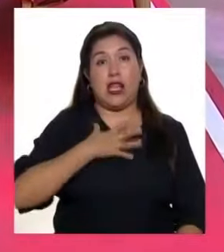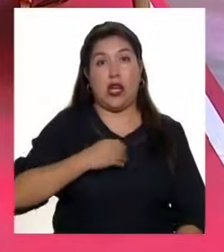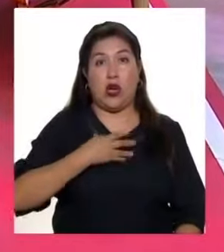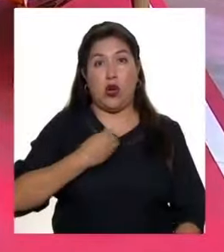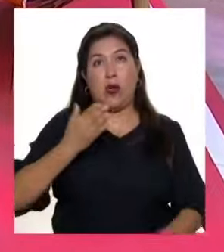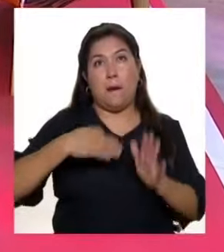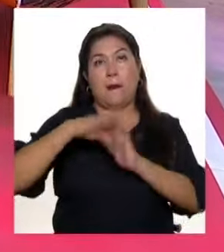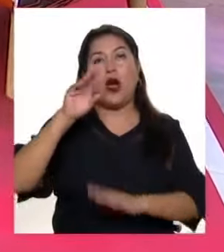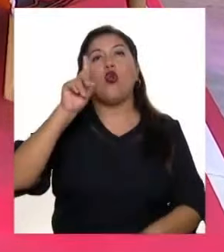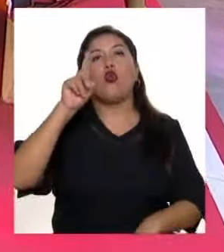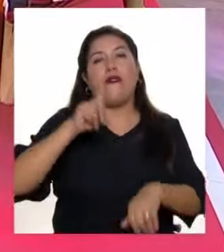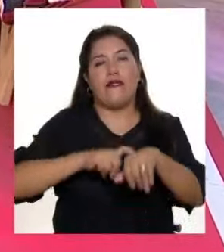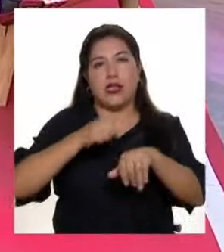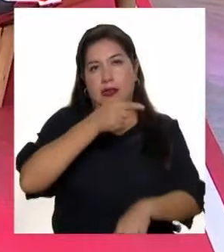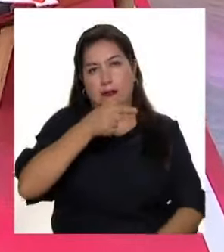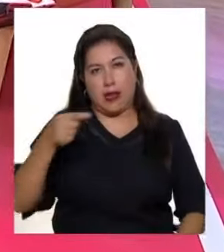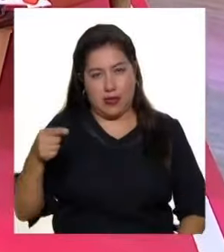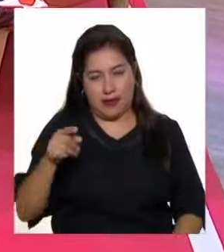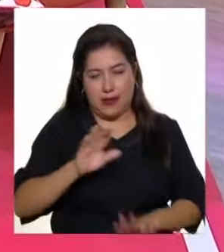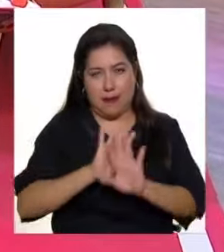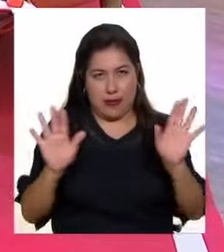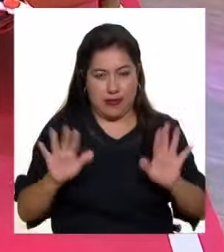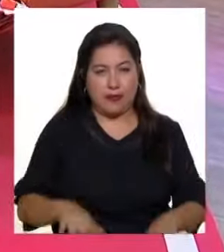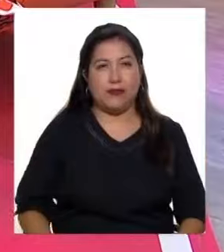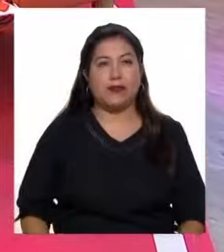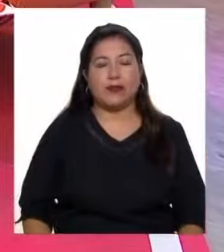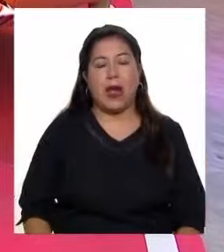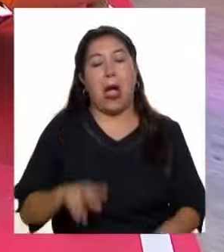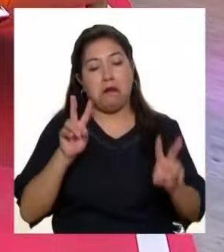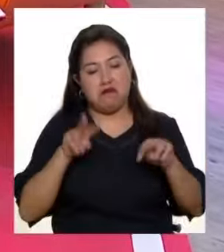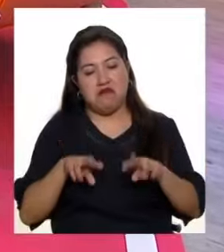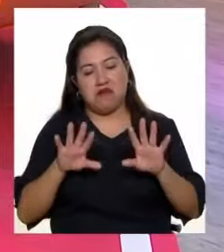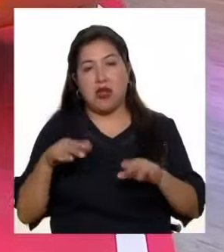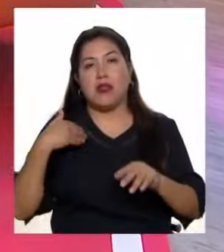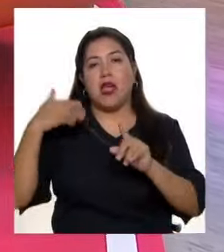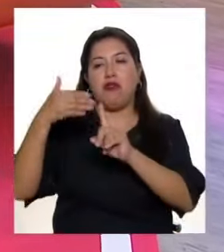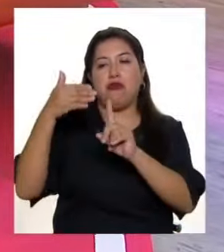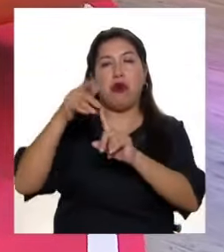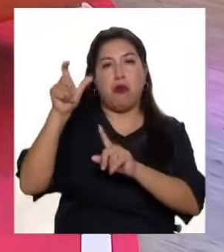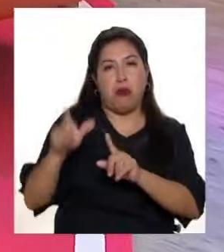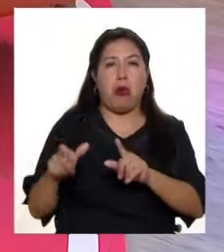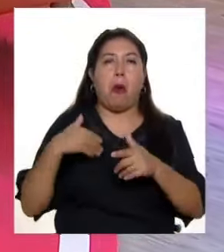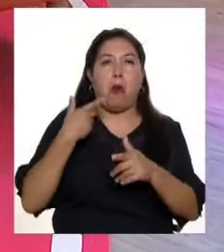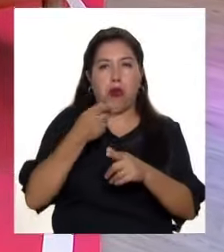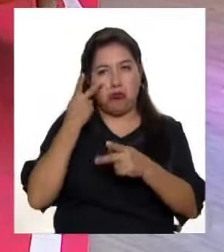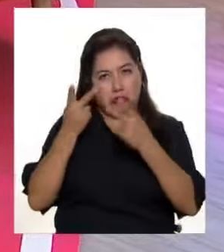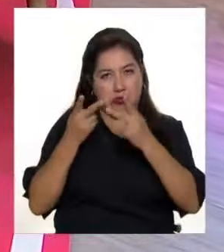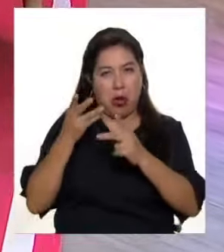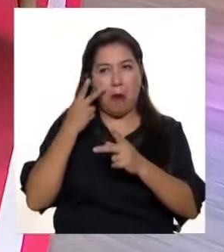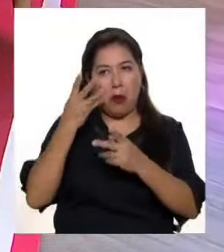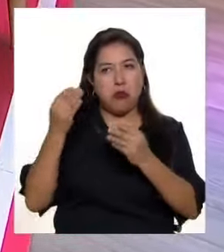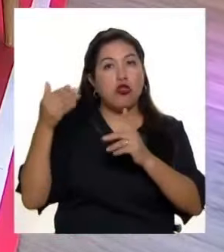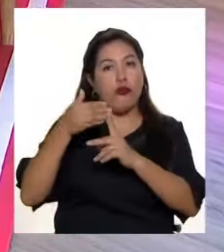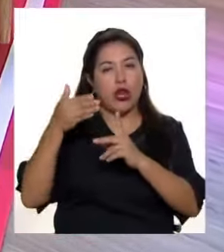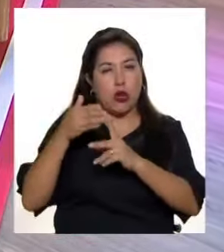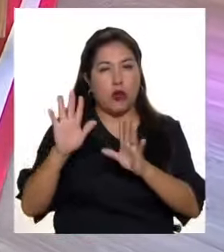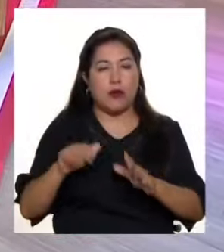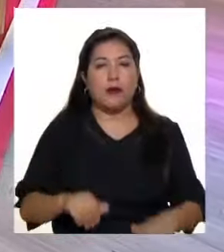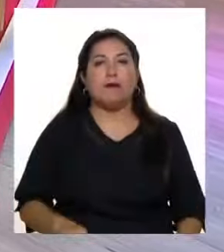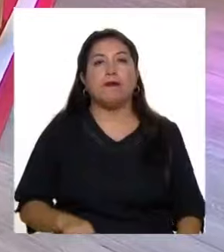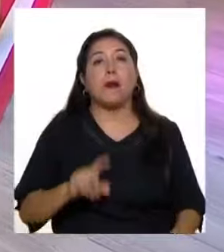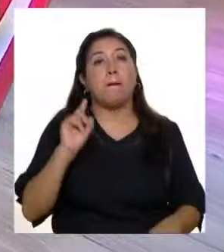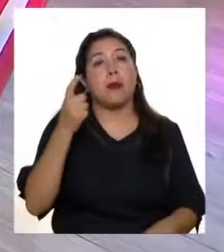vez. A la semana. A la semana. Uh-huh. ¿Ok? Entonces tienes clientes que puedes volver frecuentes. Uh-huh. Pero para eso, evidentemente, tienes